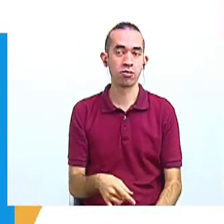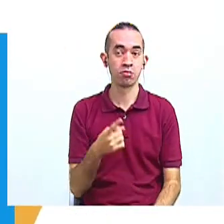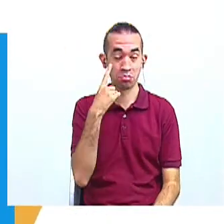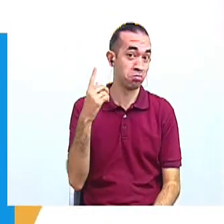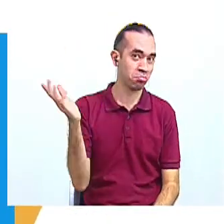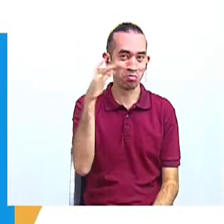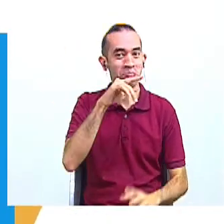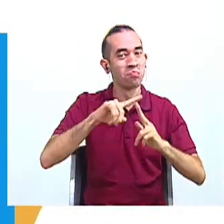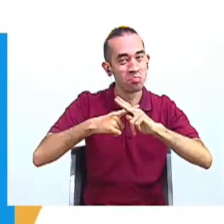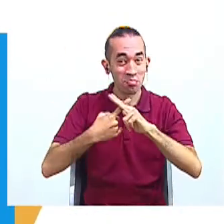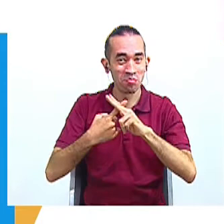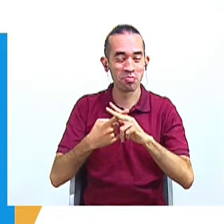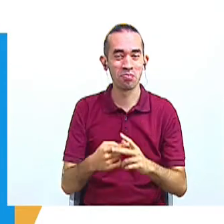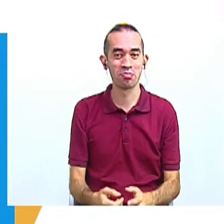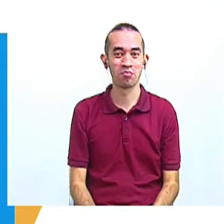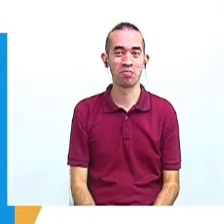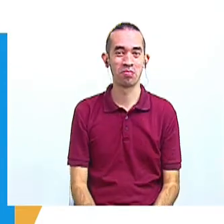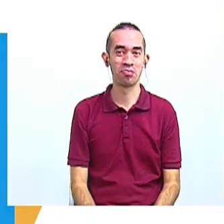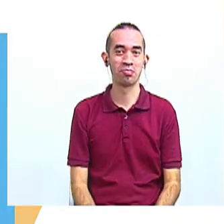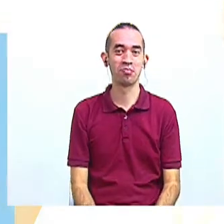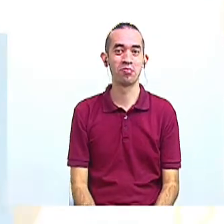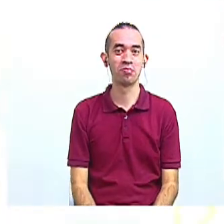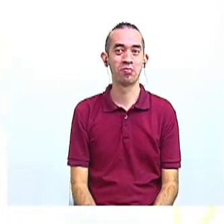Vamos, iniciemos.